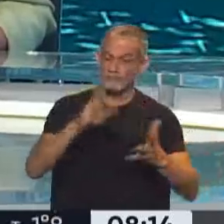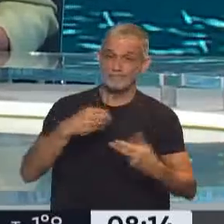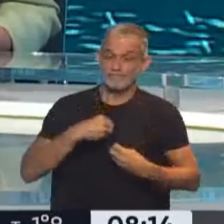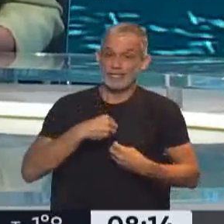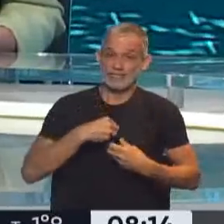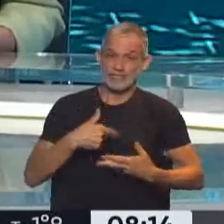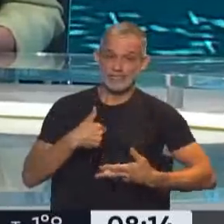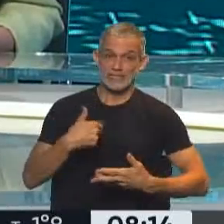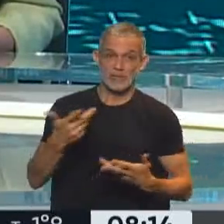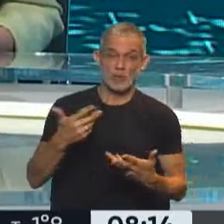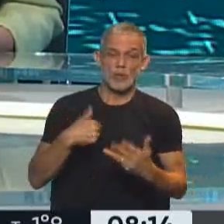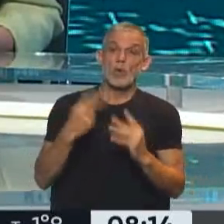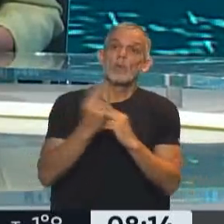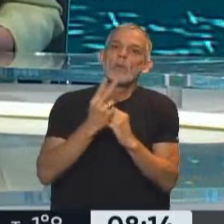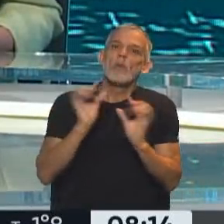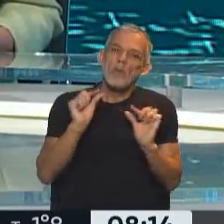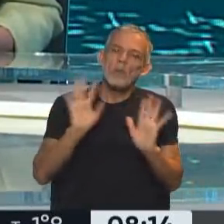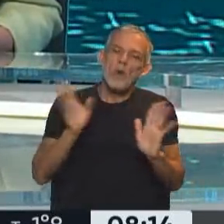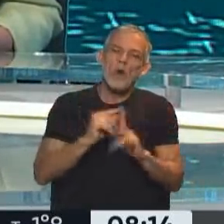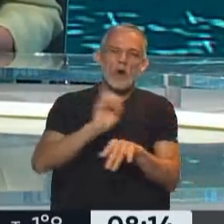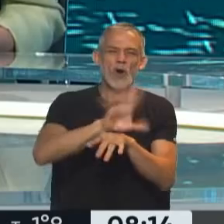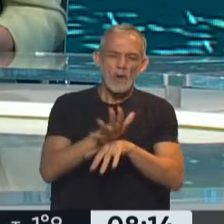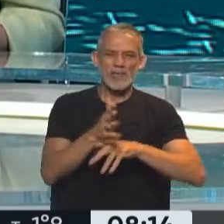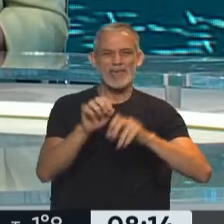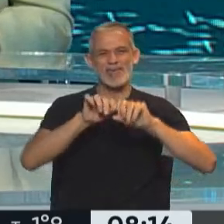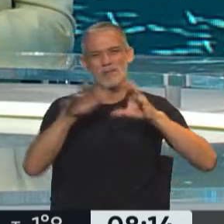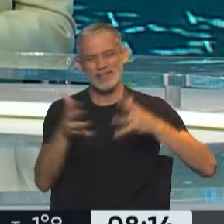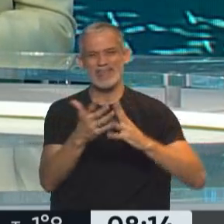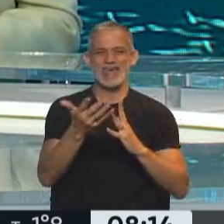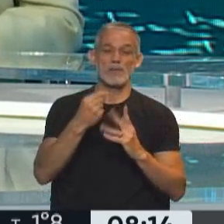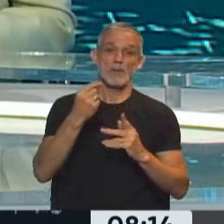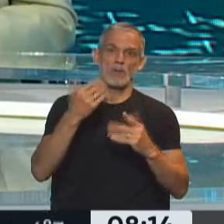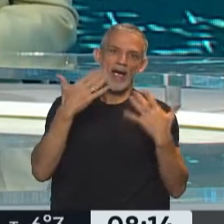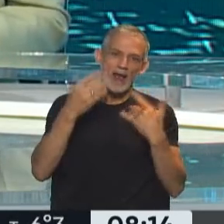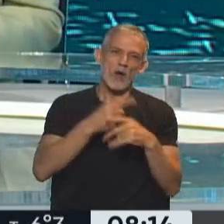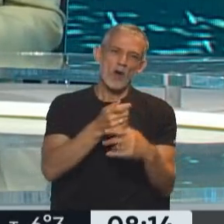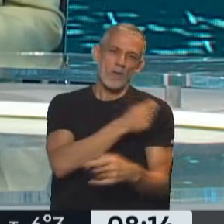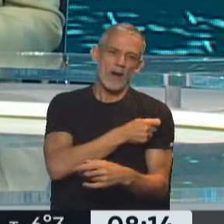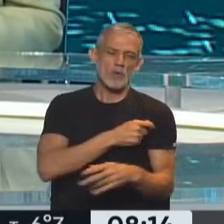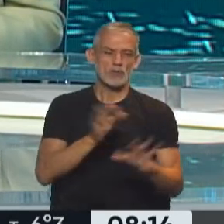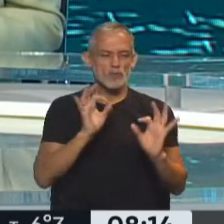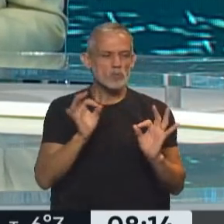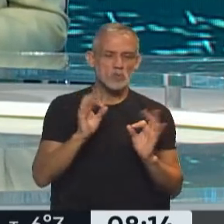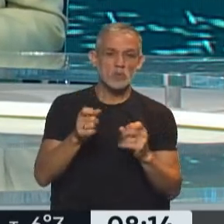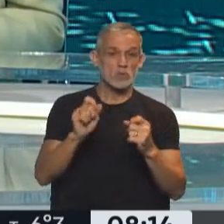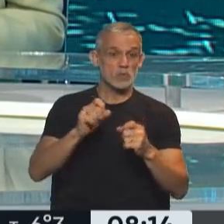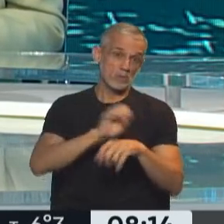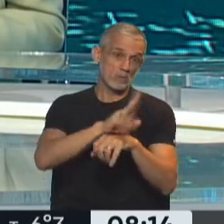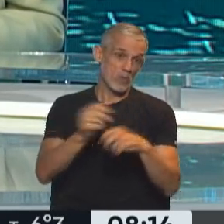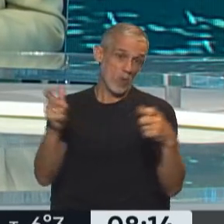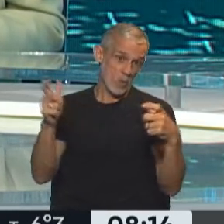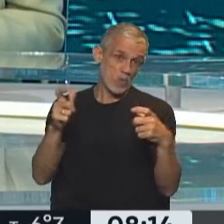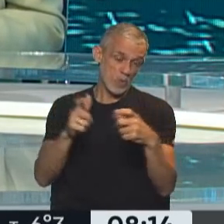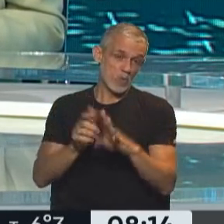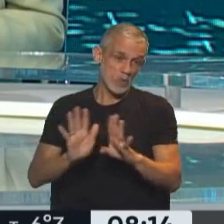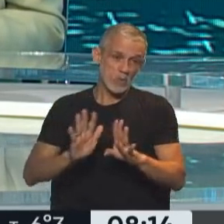sentimos bastante más protegidos del COVID, de la pandemia, con el calorcito, con la vacunación, con la baja de casos y demás, que